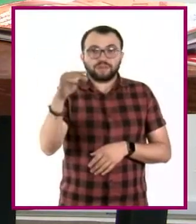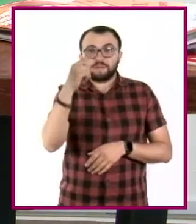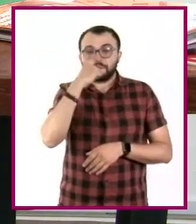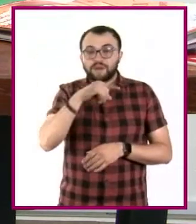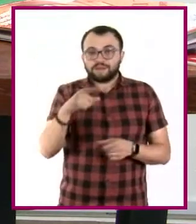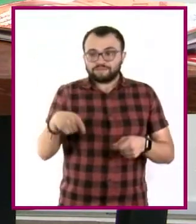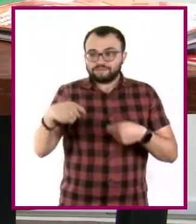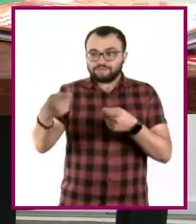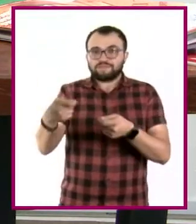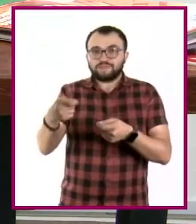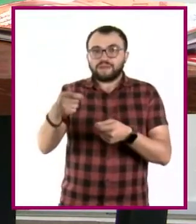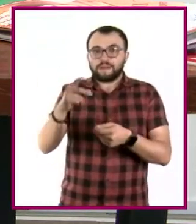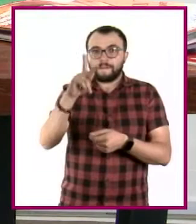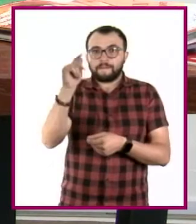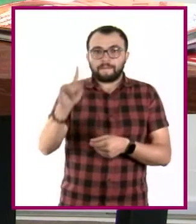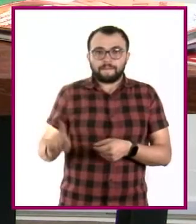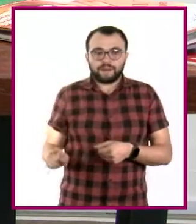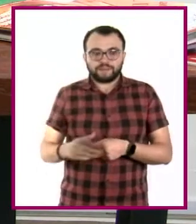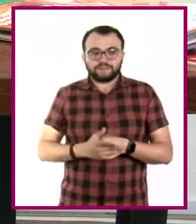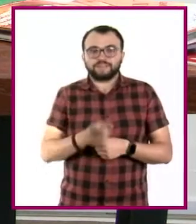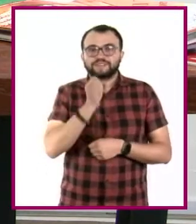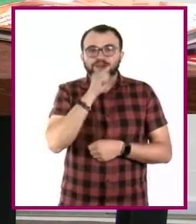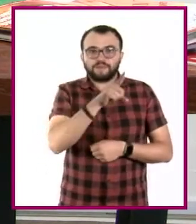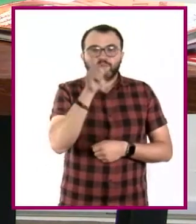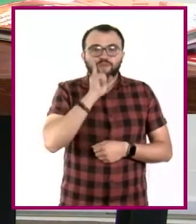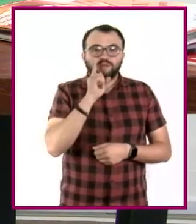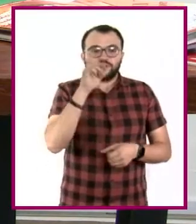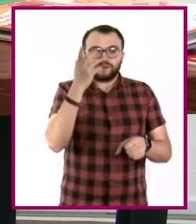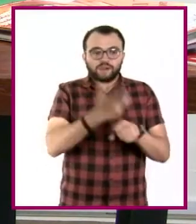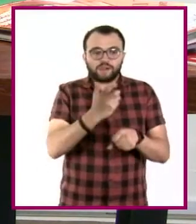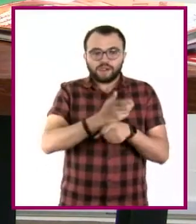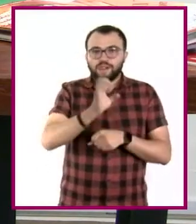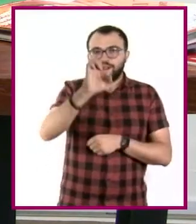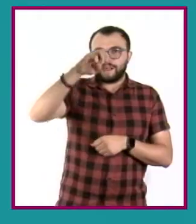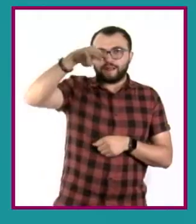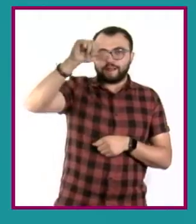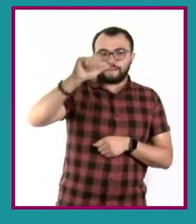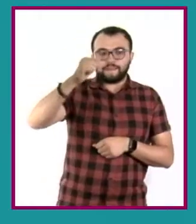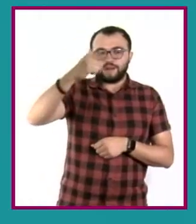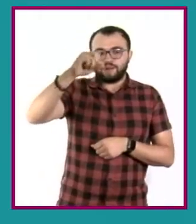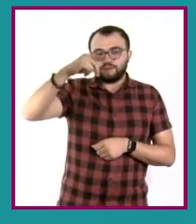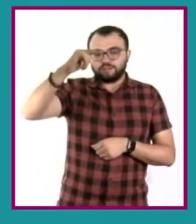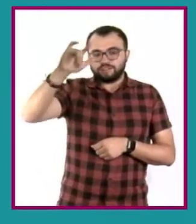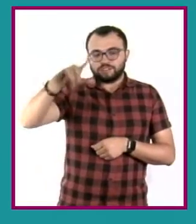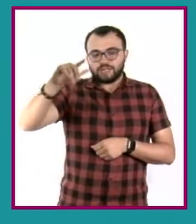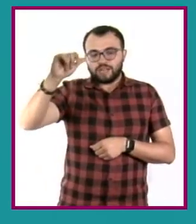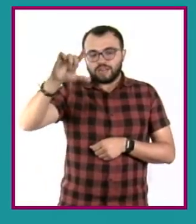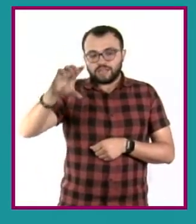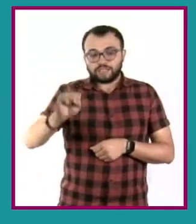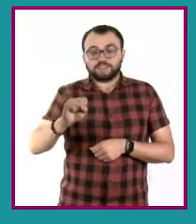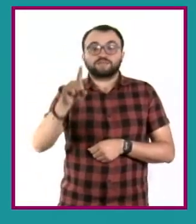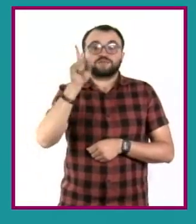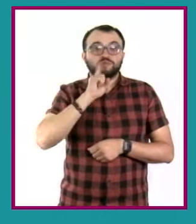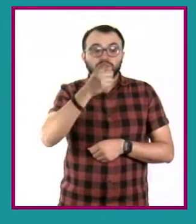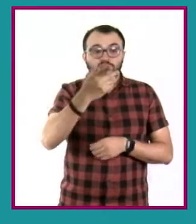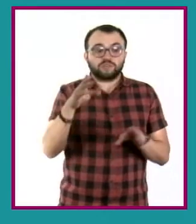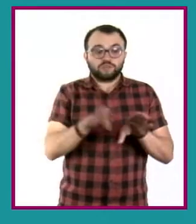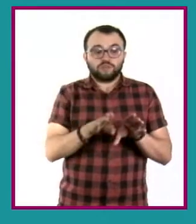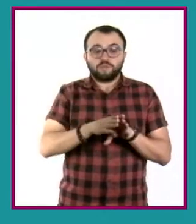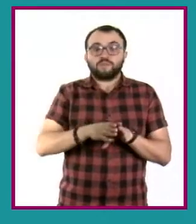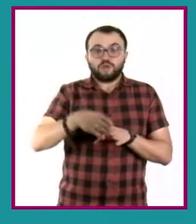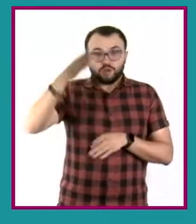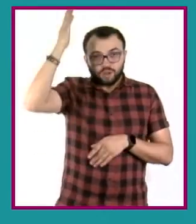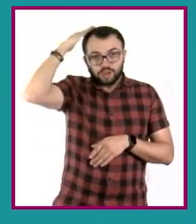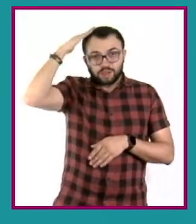Paz. También tenemos el caso de la estadounidense Emma González, quien ha sido una de las líderes que intenta poner fin a